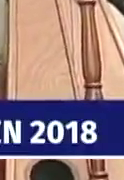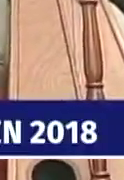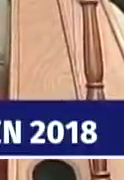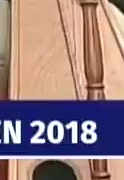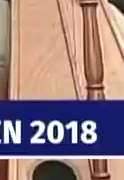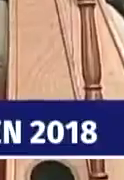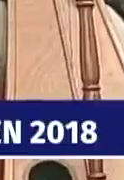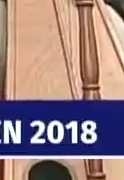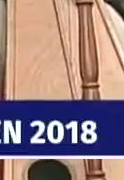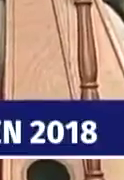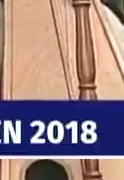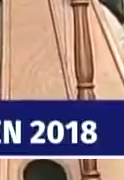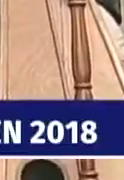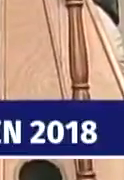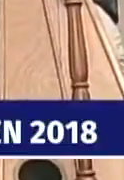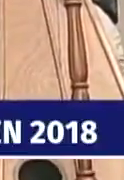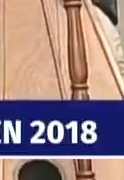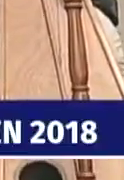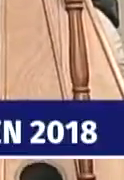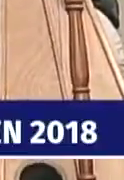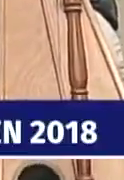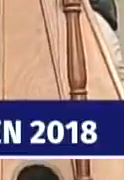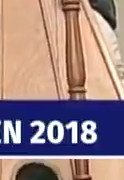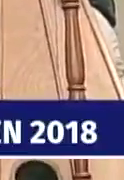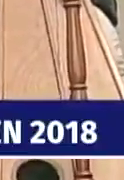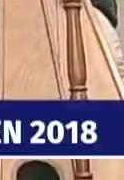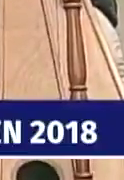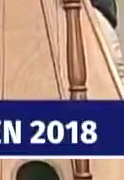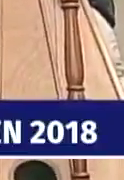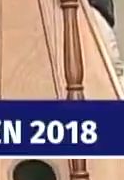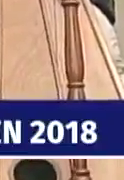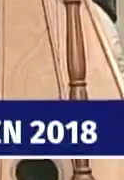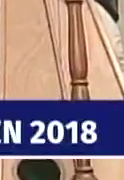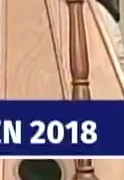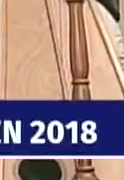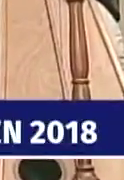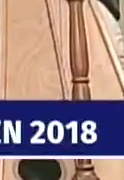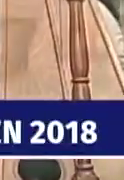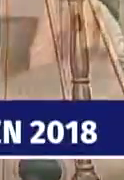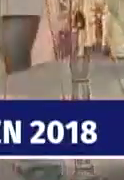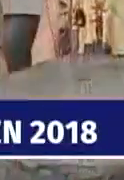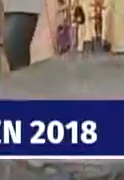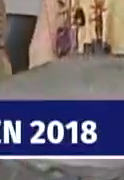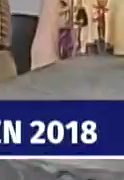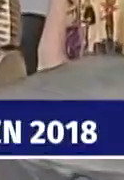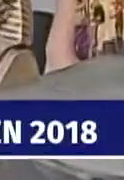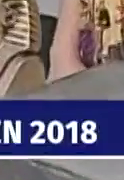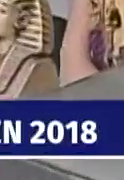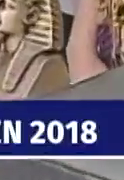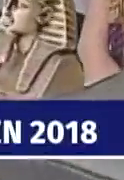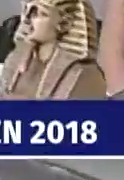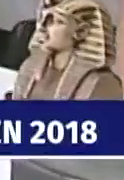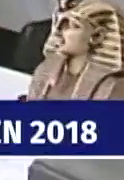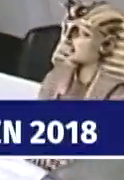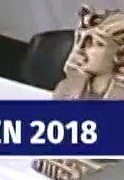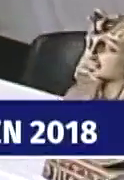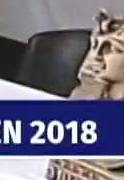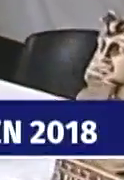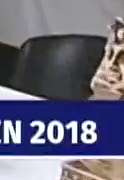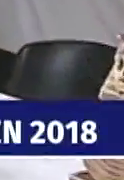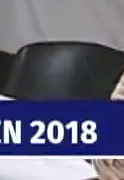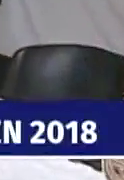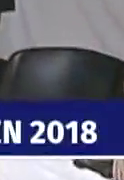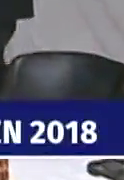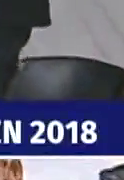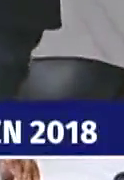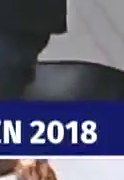destacar el aporte musical que brinda cada una de las naciones que dicen presente en esta FILBEN 2018, Nigeria, Egipto y